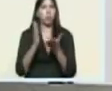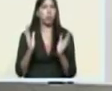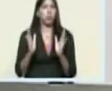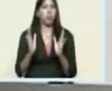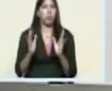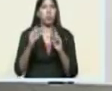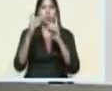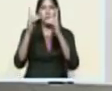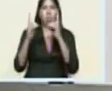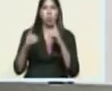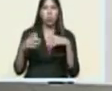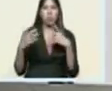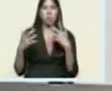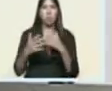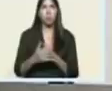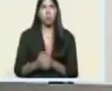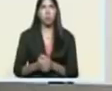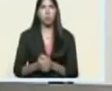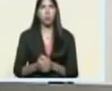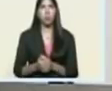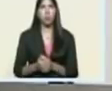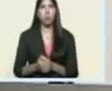He escuchado unas declaraciones